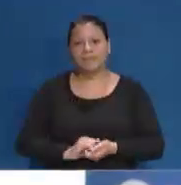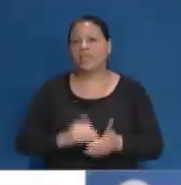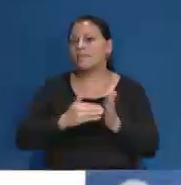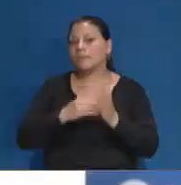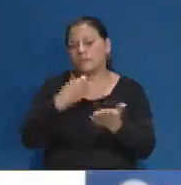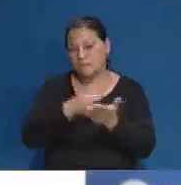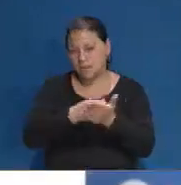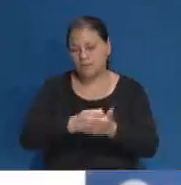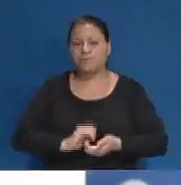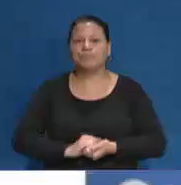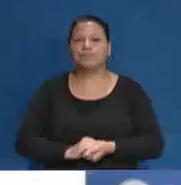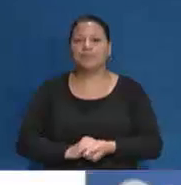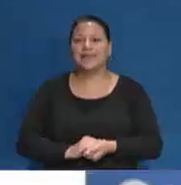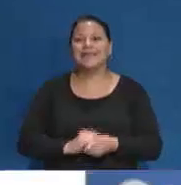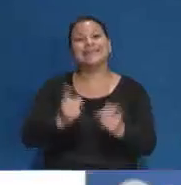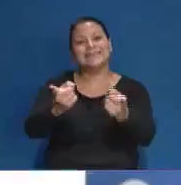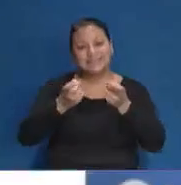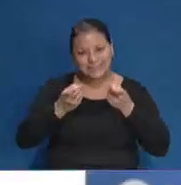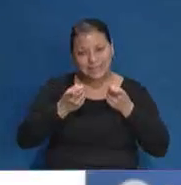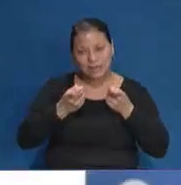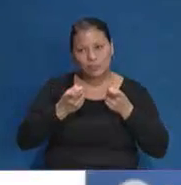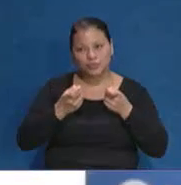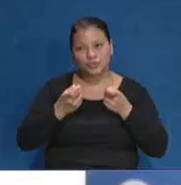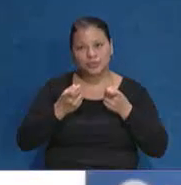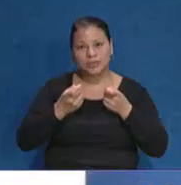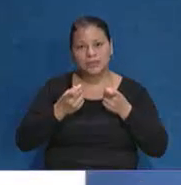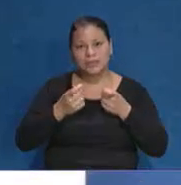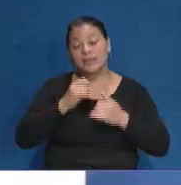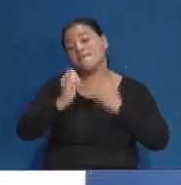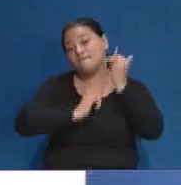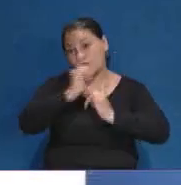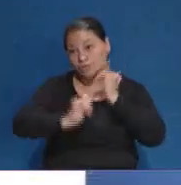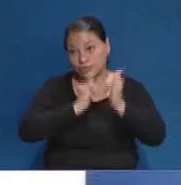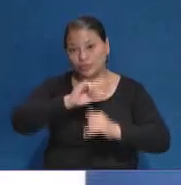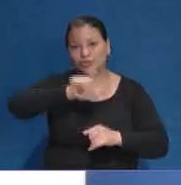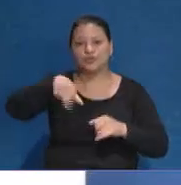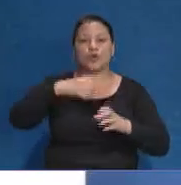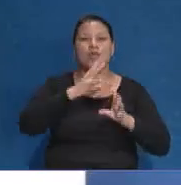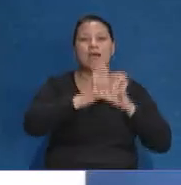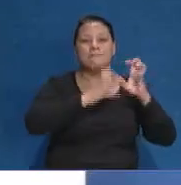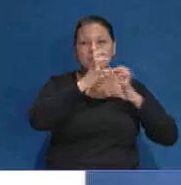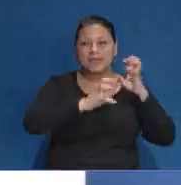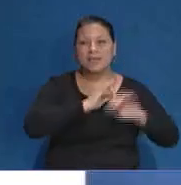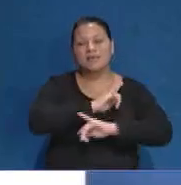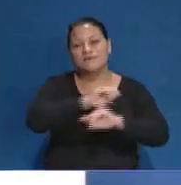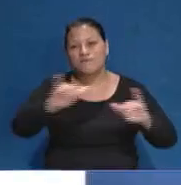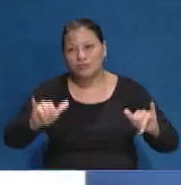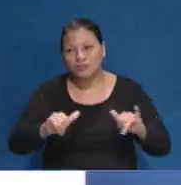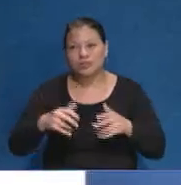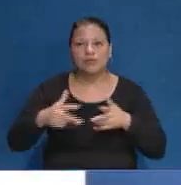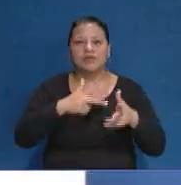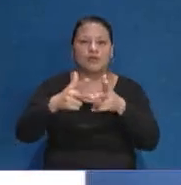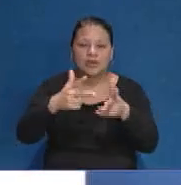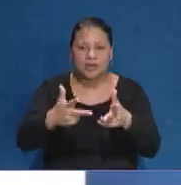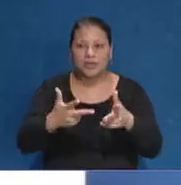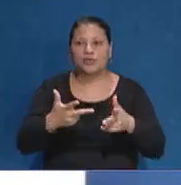pago. Necesitamos también básicamente ir teniendo información, ¿no? Porque nosotros con las máquinas vamos teniendo información de carga de los recorridos y de